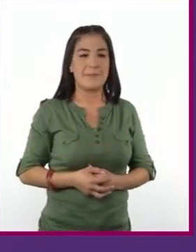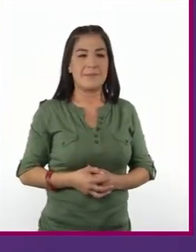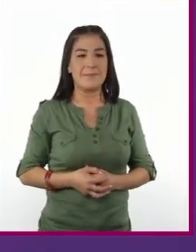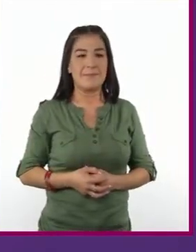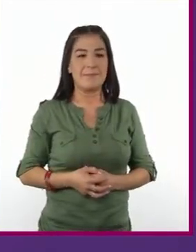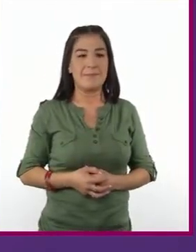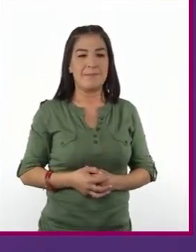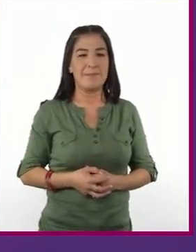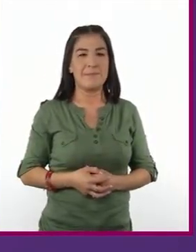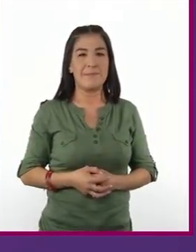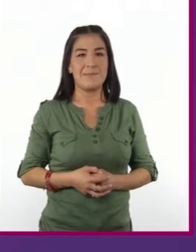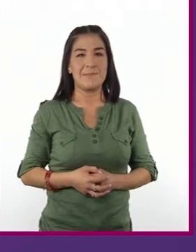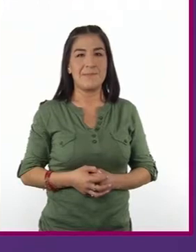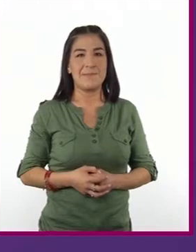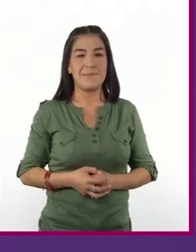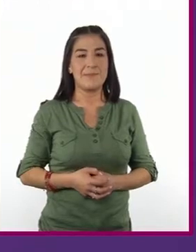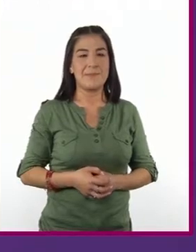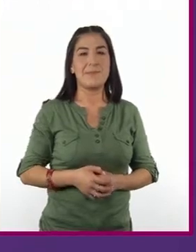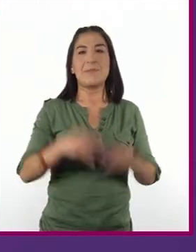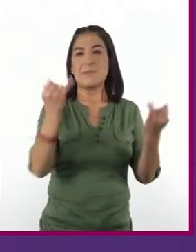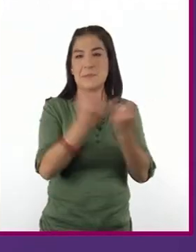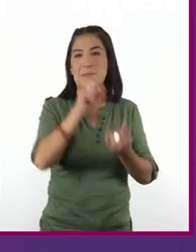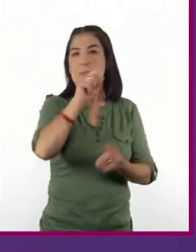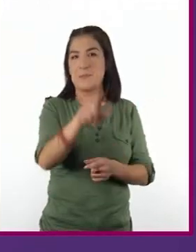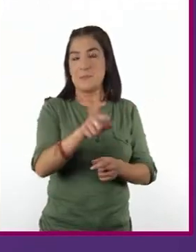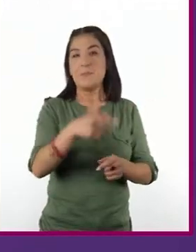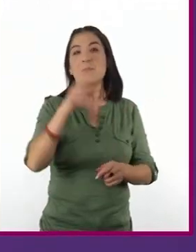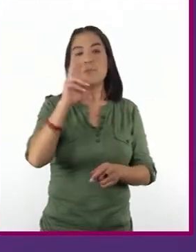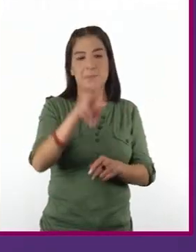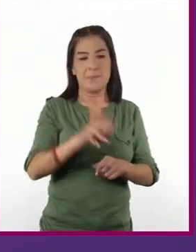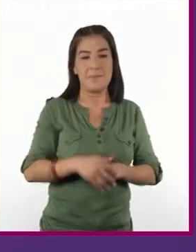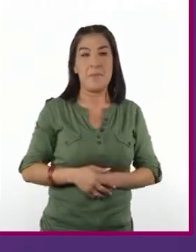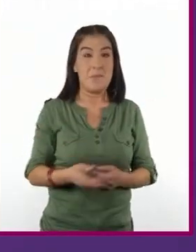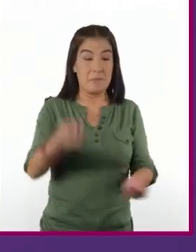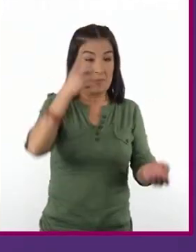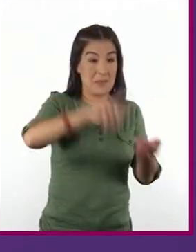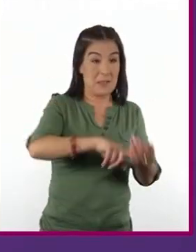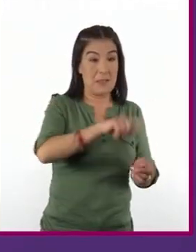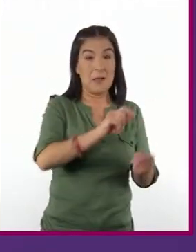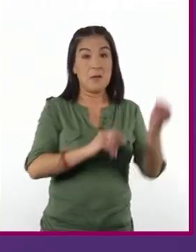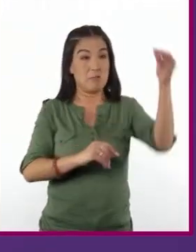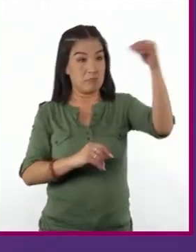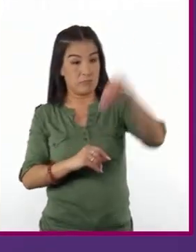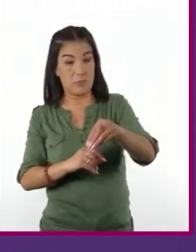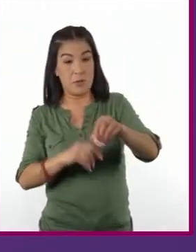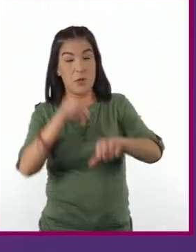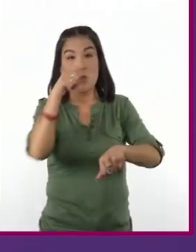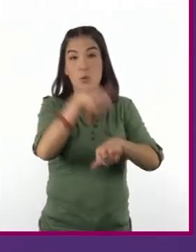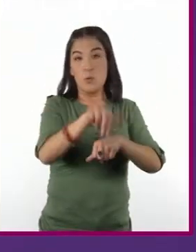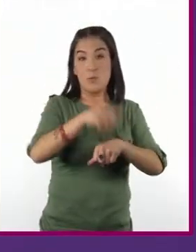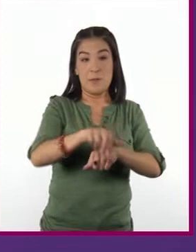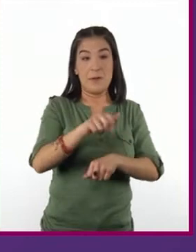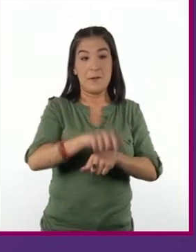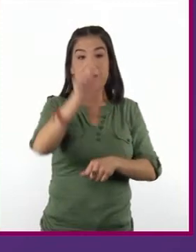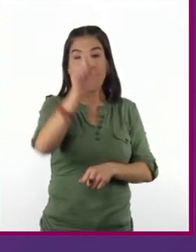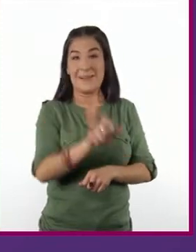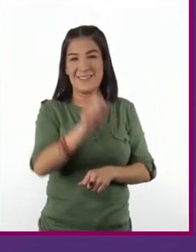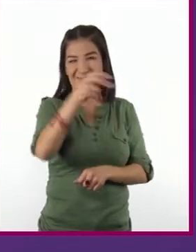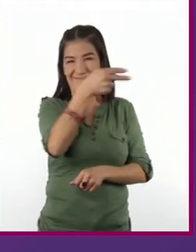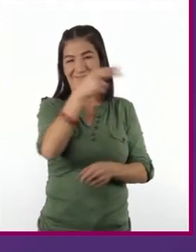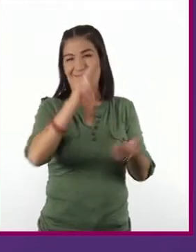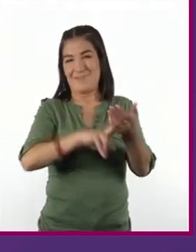Esta es otra máquina, que opera de la siguiente manera. Si introduces el número x igual a 6,